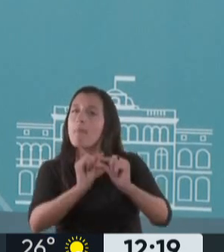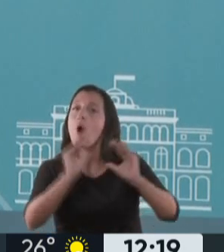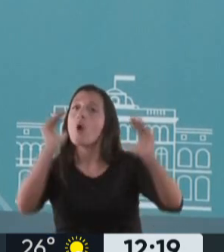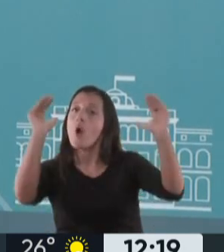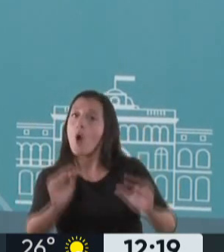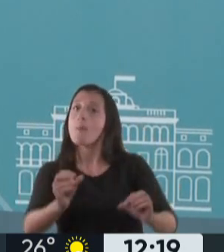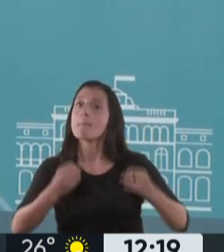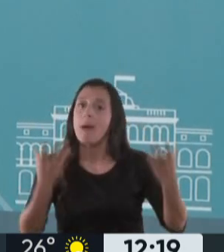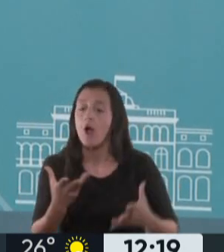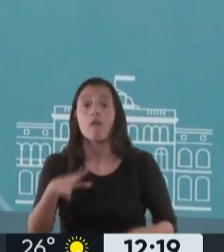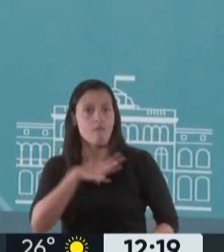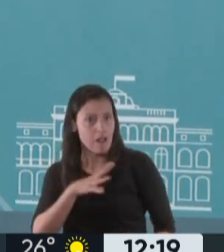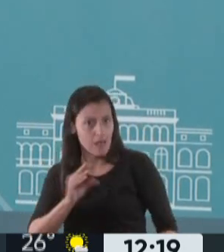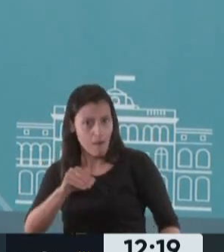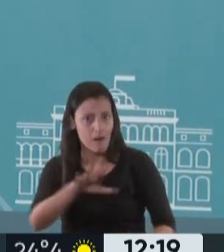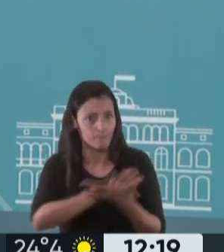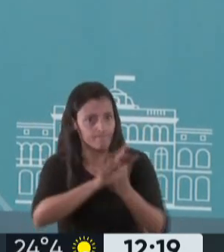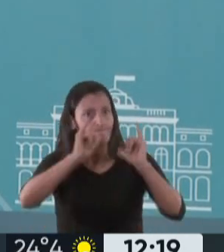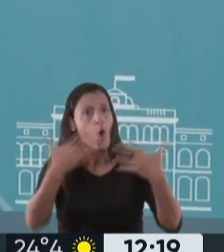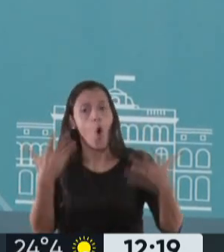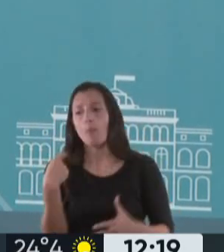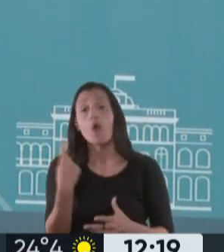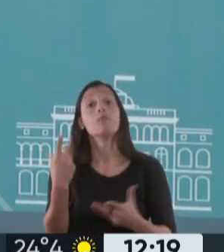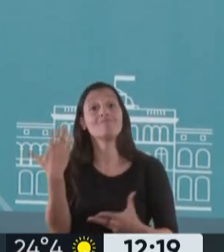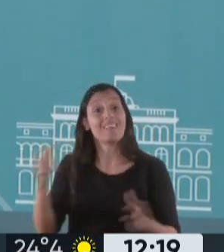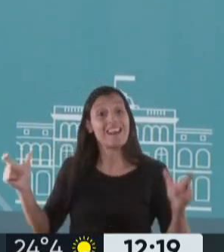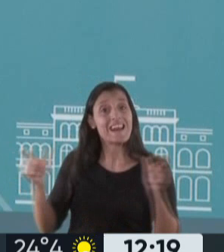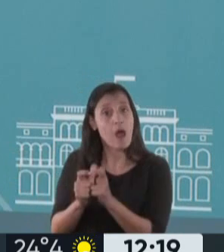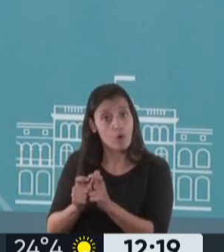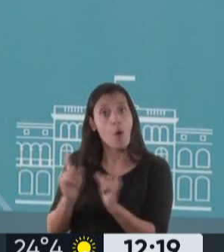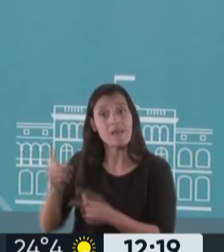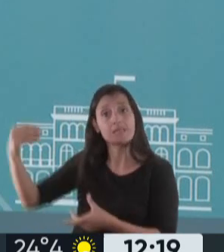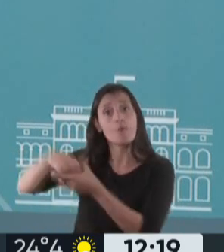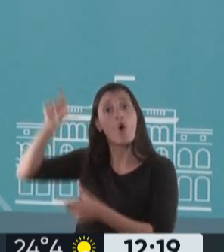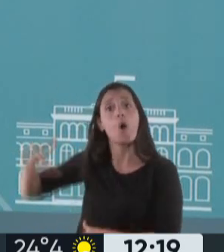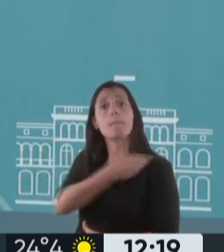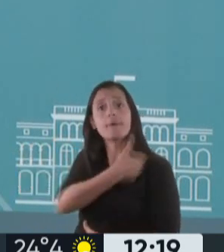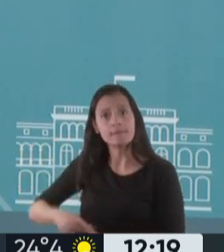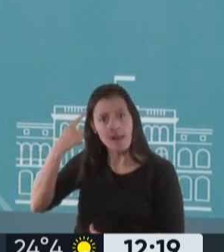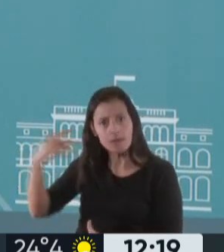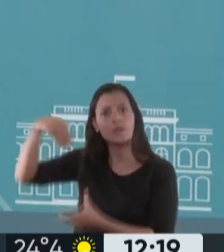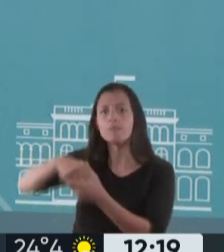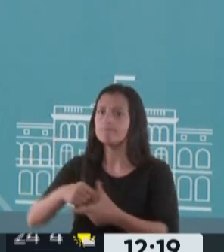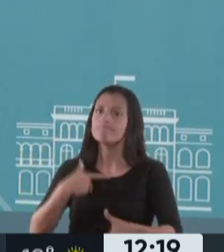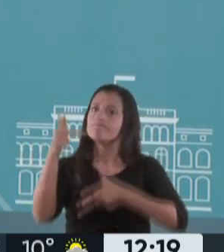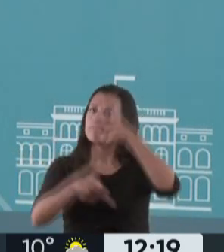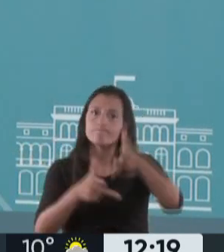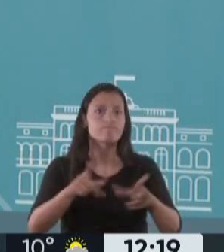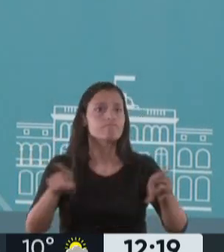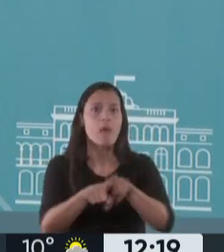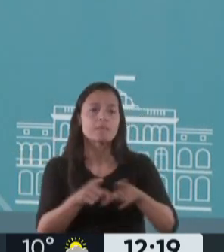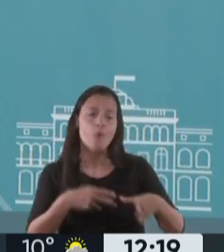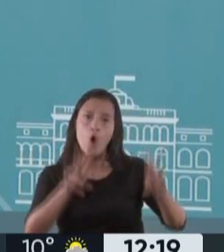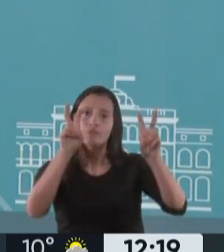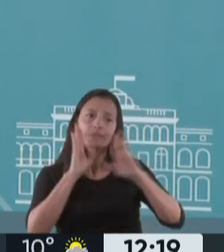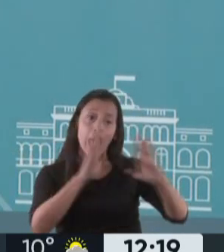seguir profundizando, y eso fue uno de los temas centrales que hoy planteó el presidente de la Nación en cuanto a las políticas públicas en